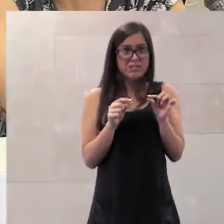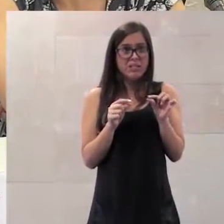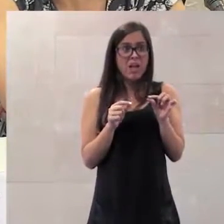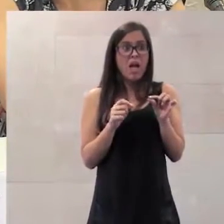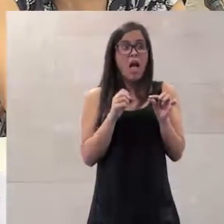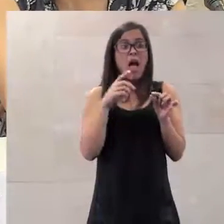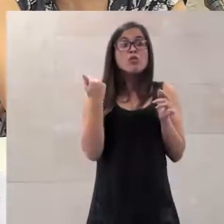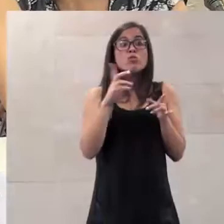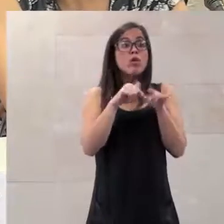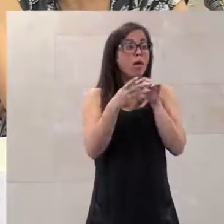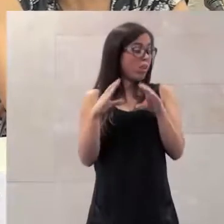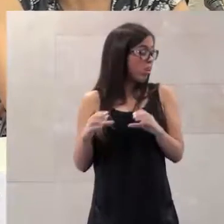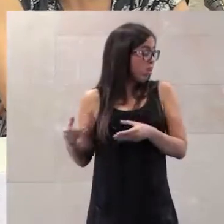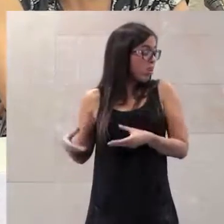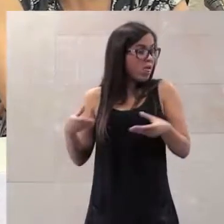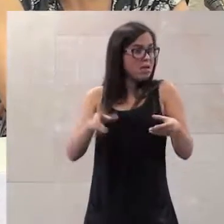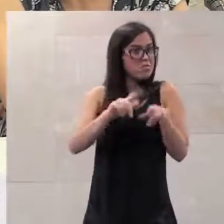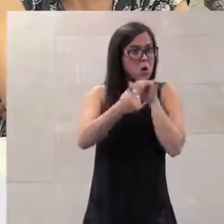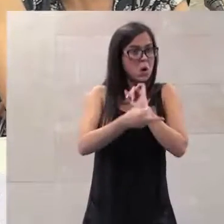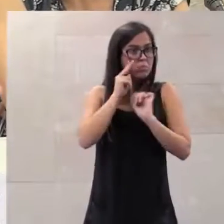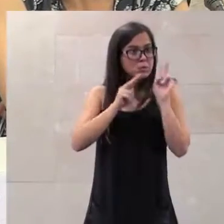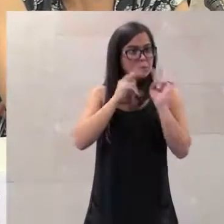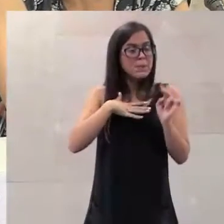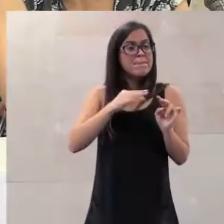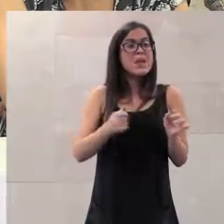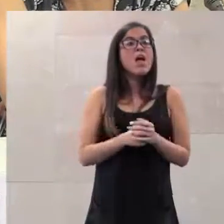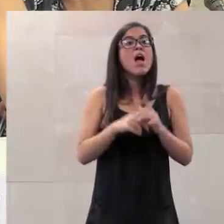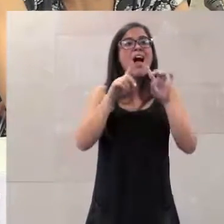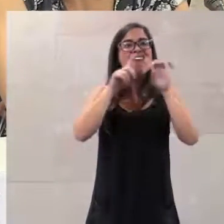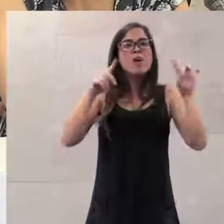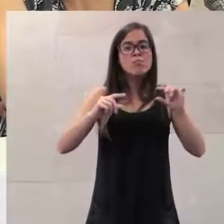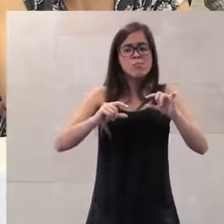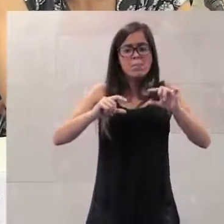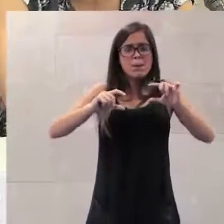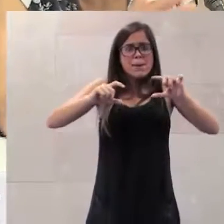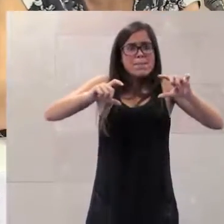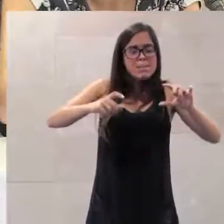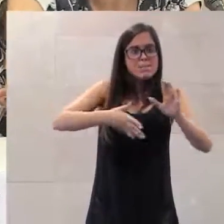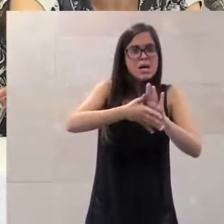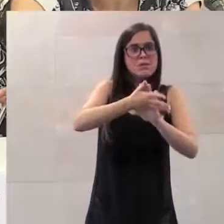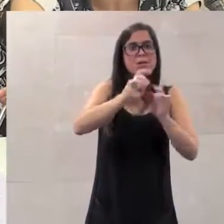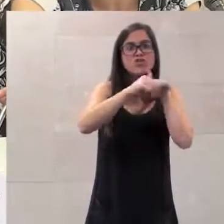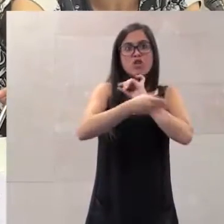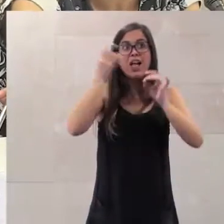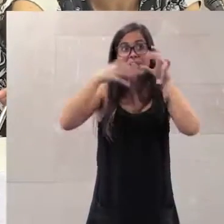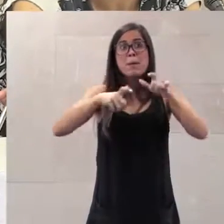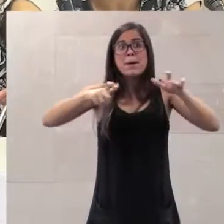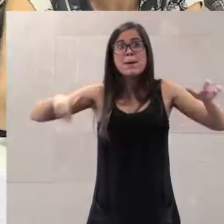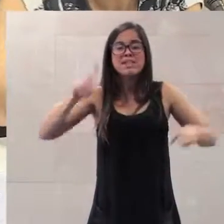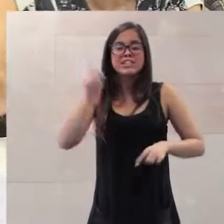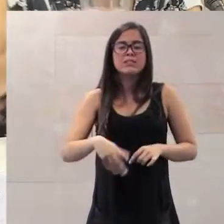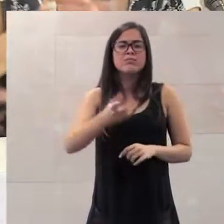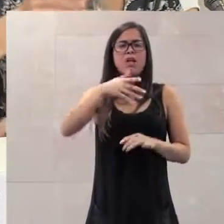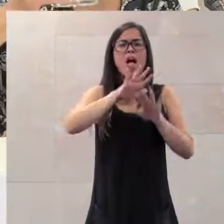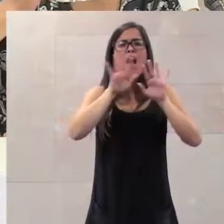cuantos por si queréis mirar luego. Cada año son más grandes los folletos, cada vez tenemos más actividades, porque realmente la